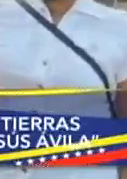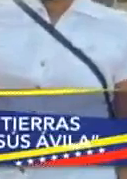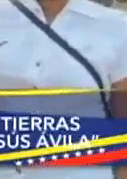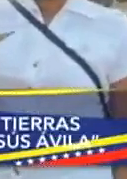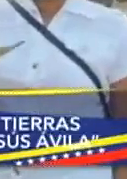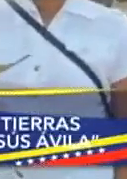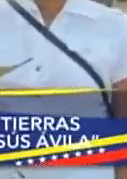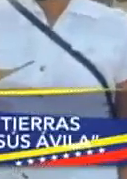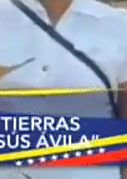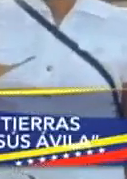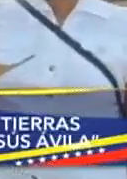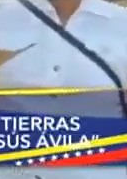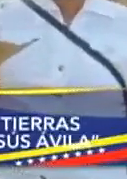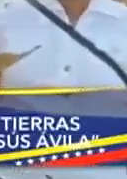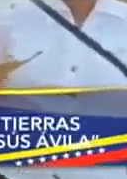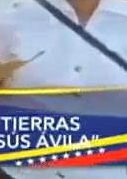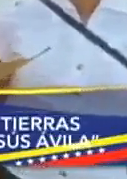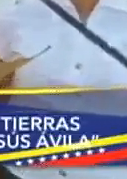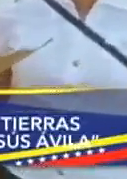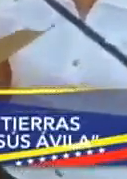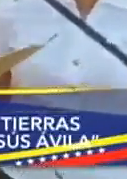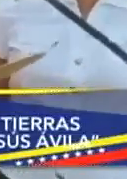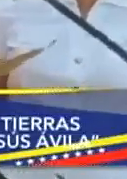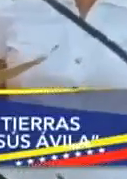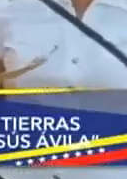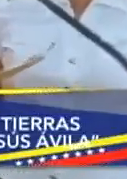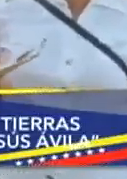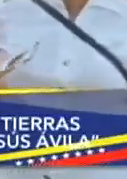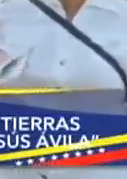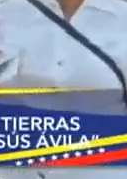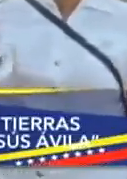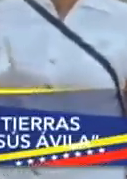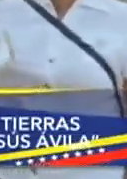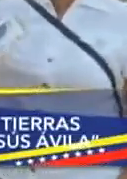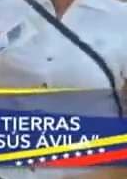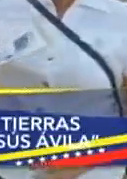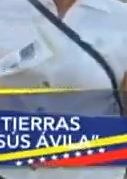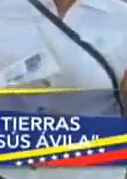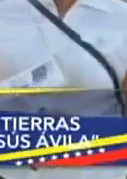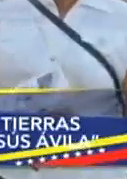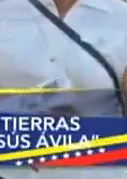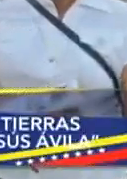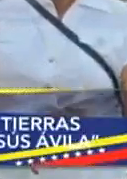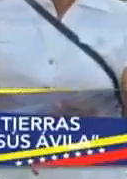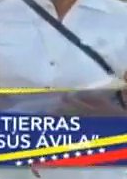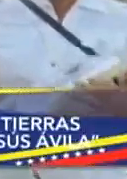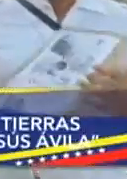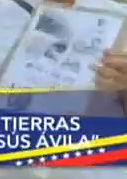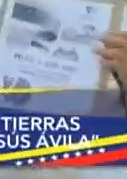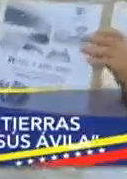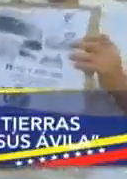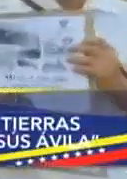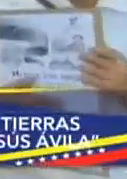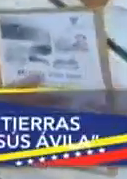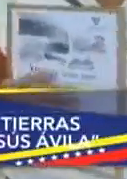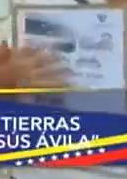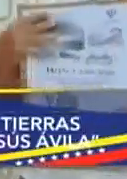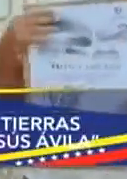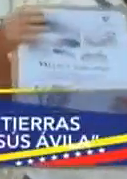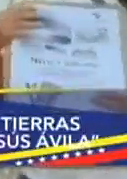en representación de los 120 beneficiarios que hoy reciben su título de tierra urbana. Reciba, señora Brígida, en